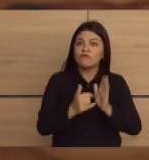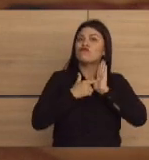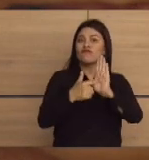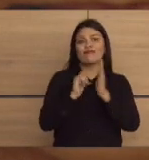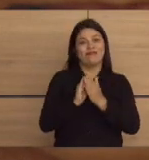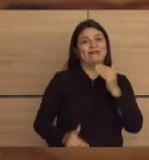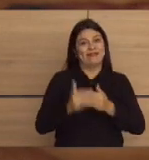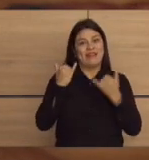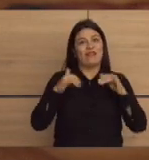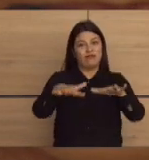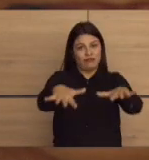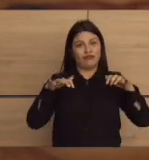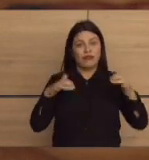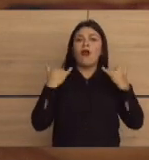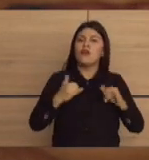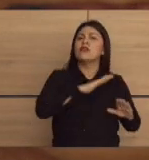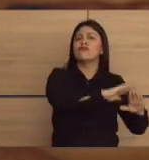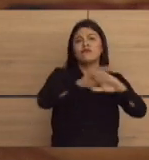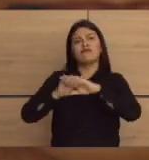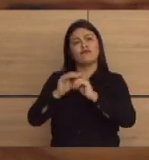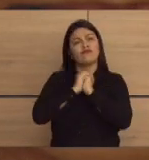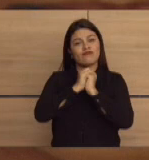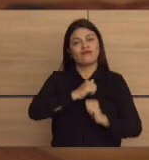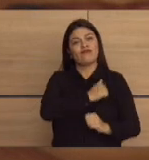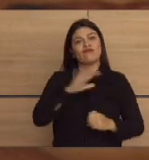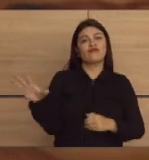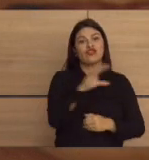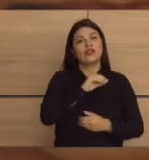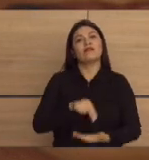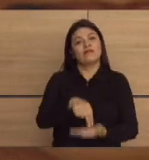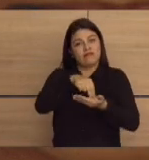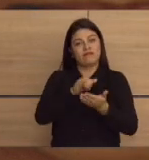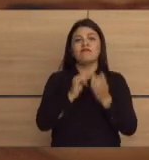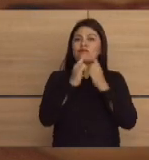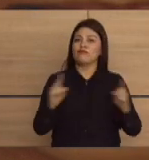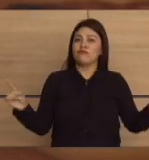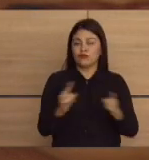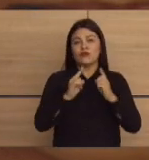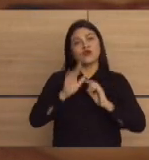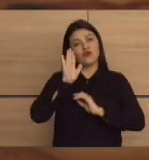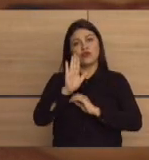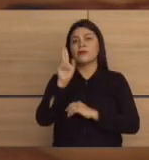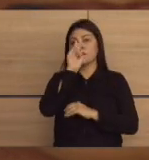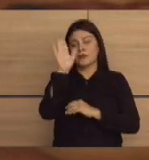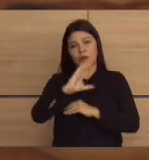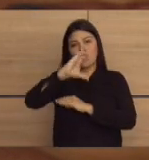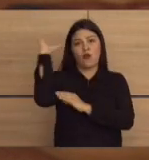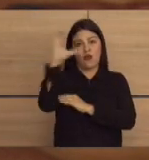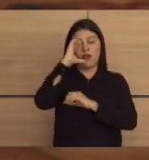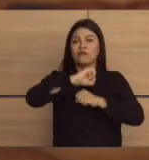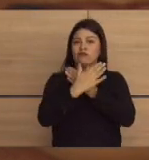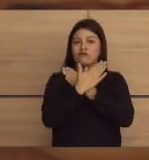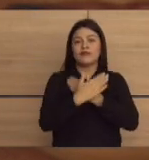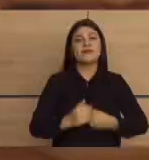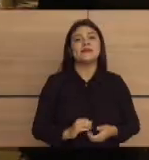instalación, los invitamos, por favor, a ponerse de pie para entonar las notas de nuestro himno nacional de la República